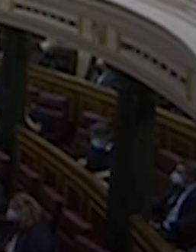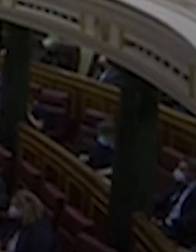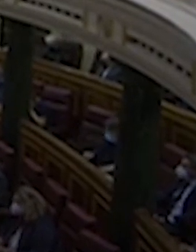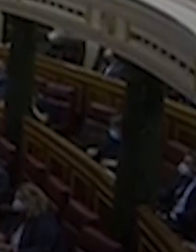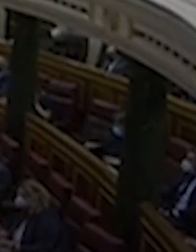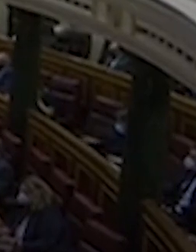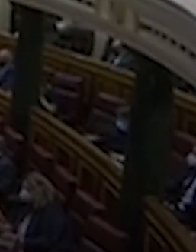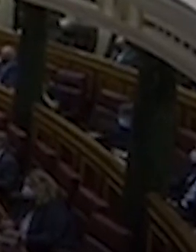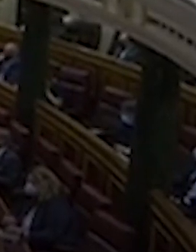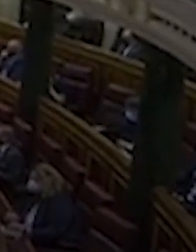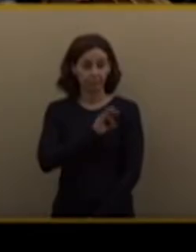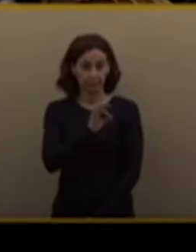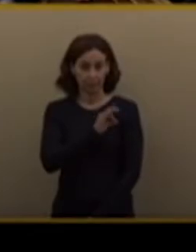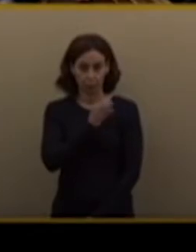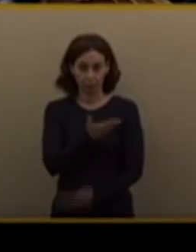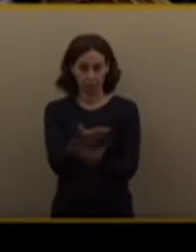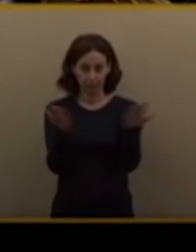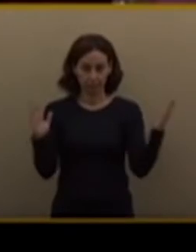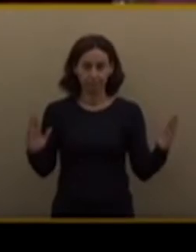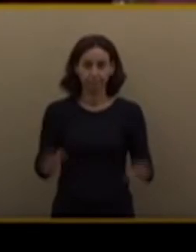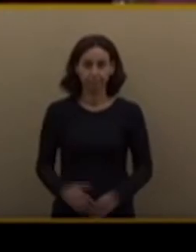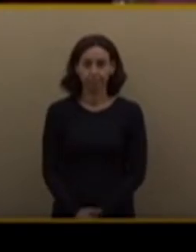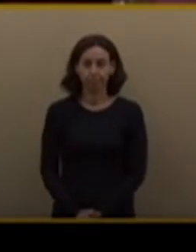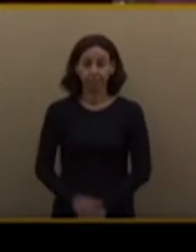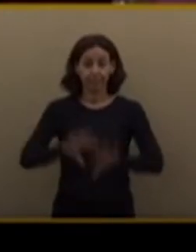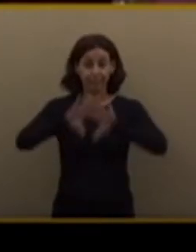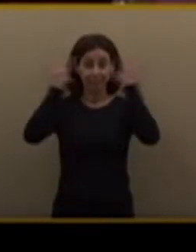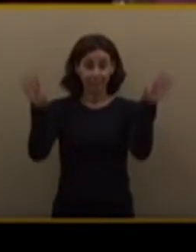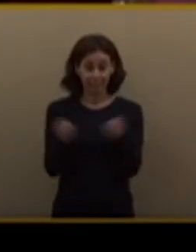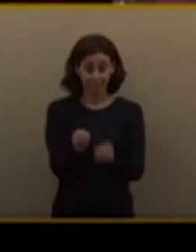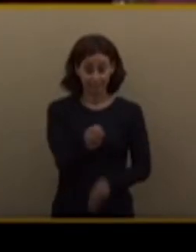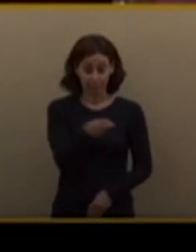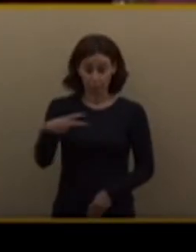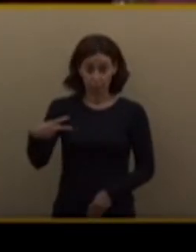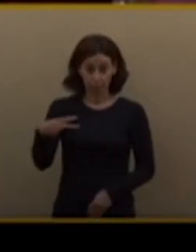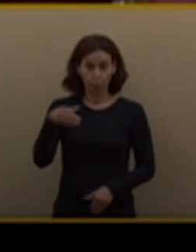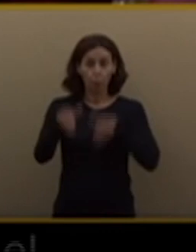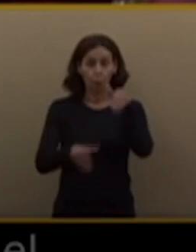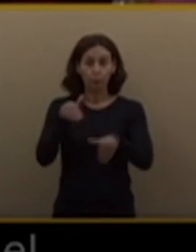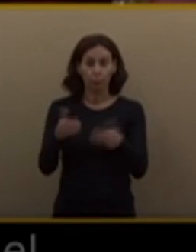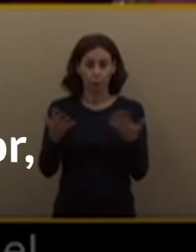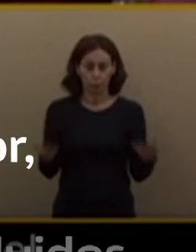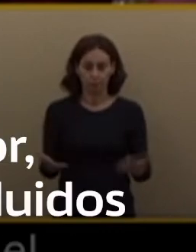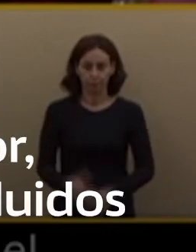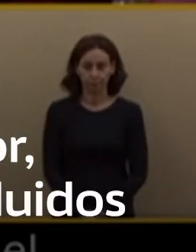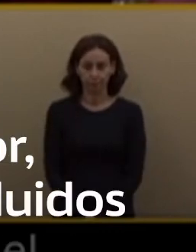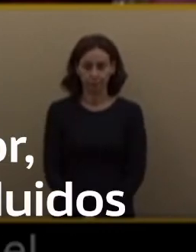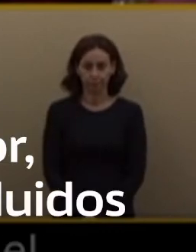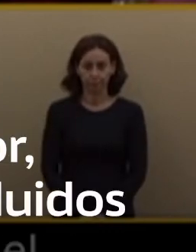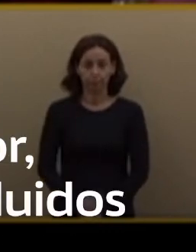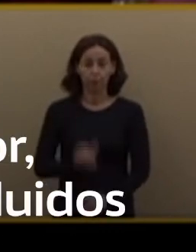Muchas gracias, señor presidente. El resultado de la votación ha sido el siguiente. Votos